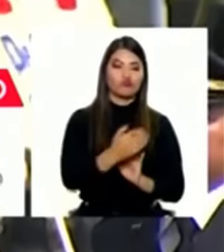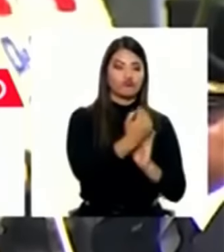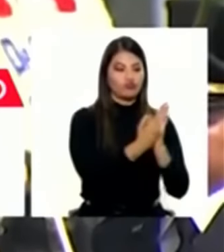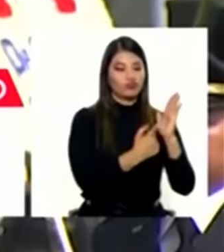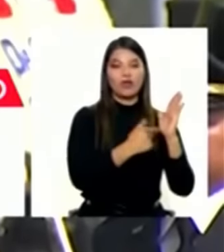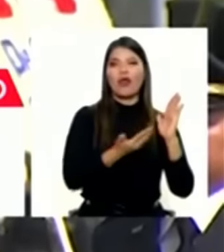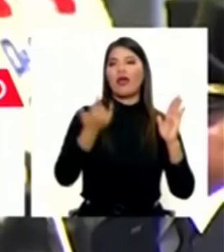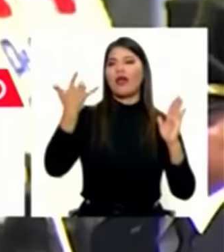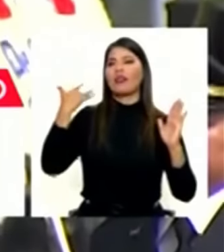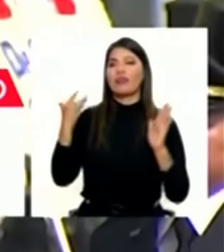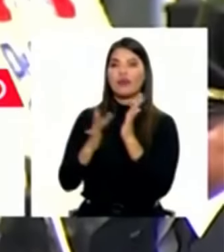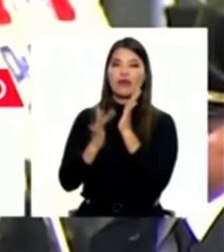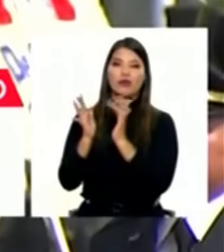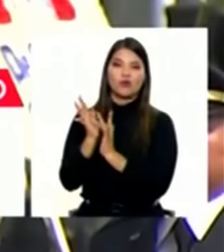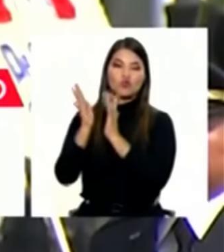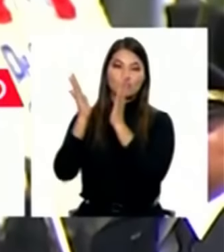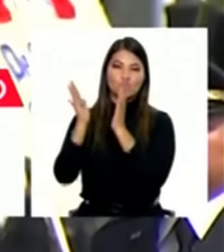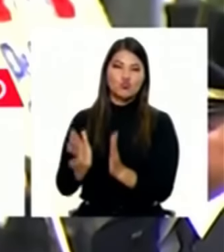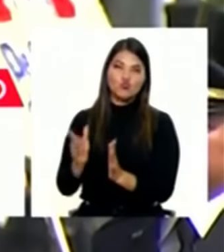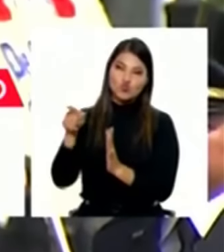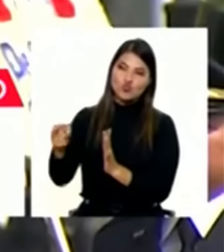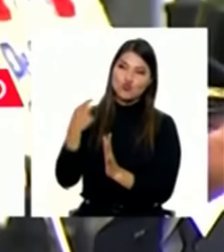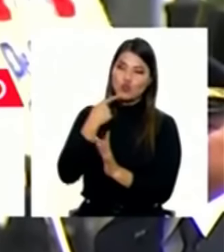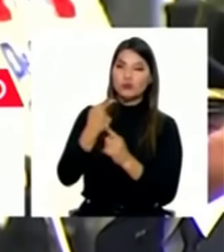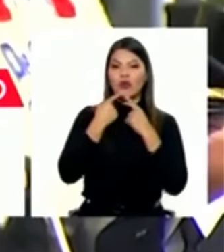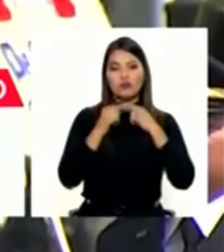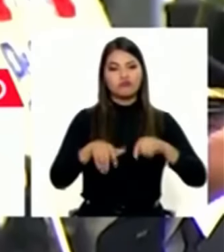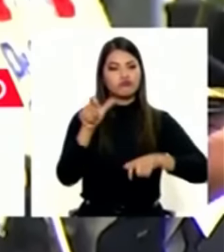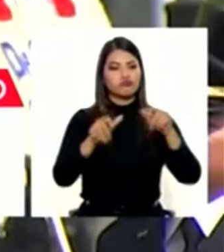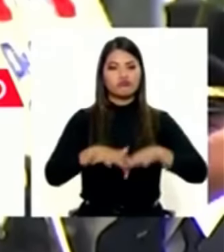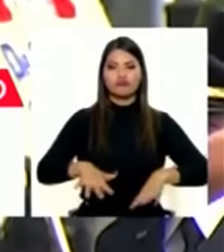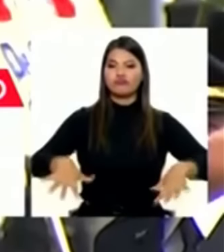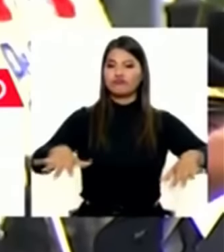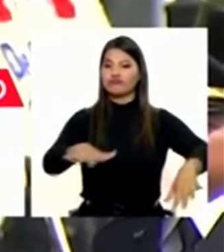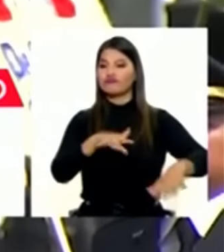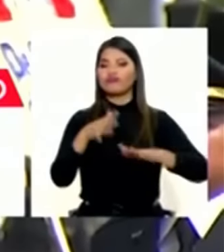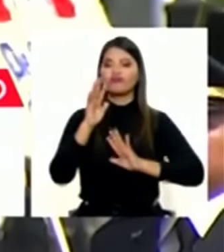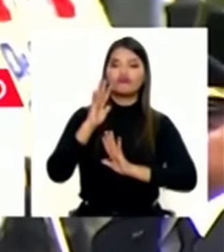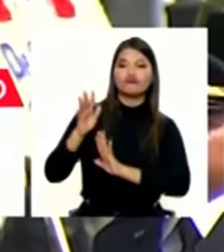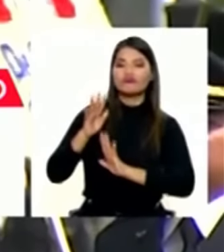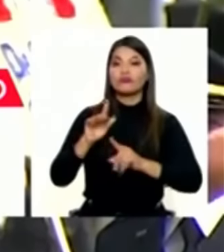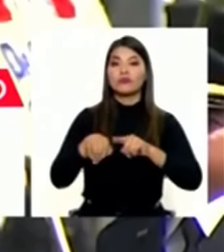estaba Jesús hablando a la gente cuando su